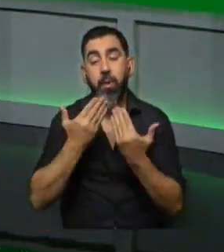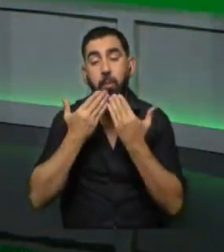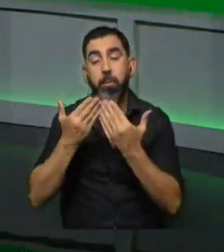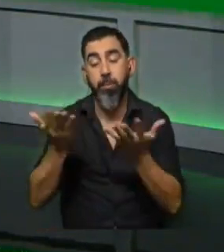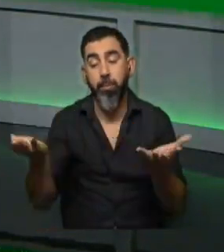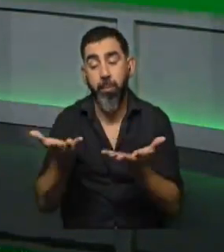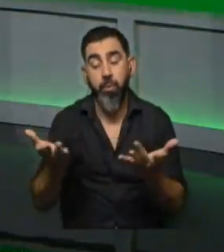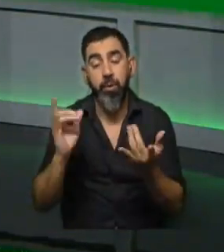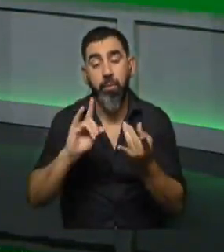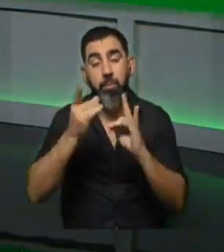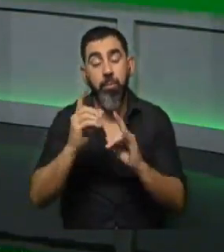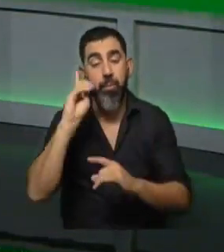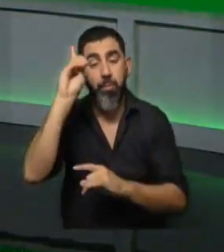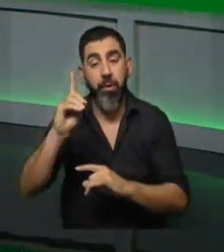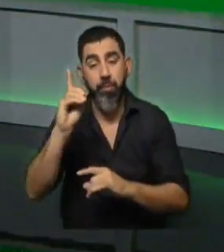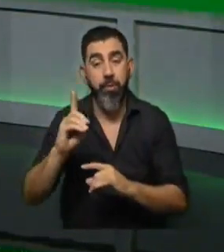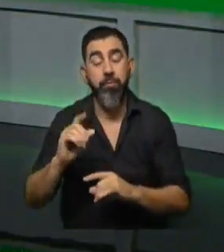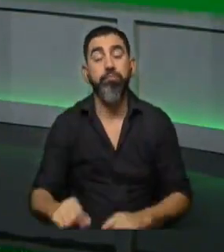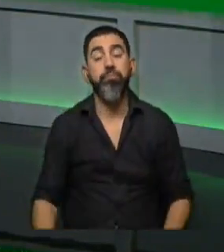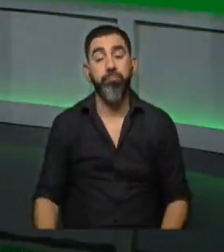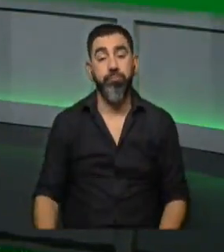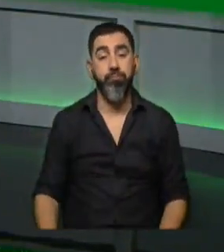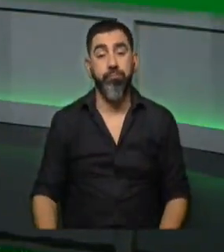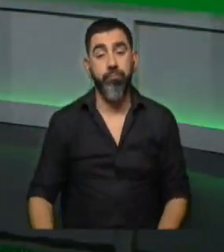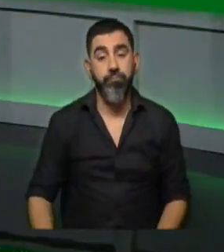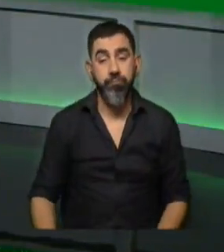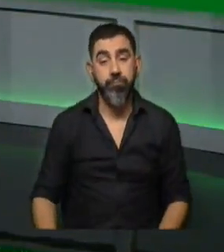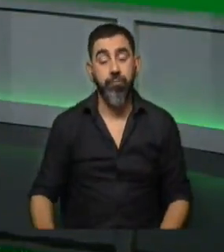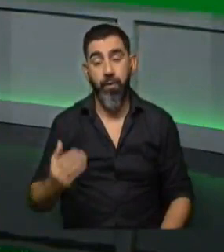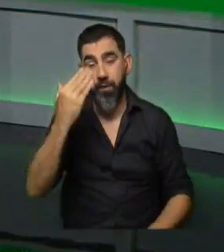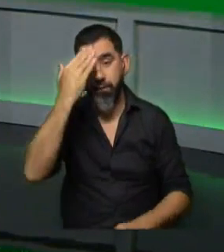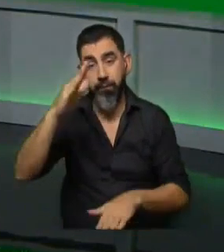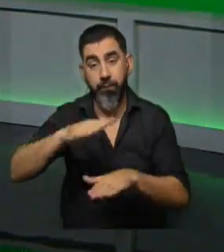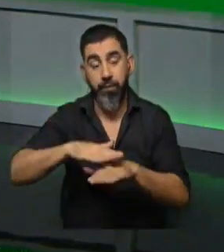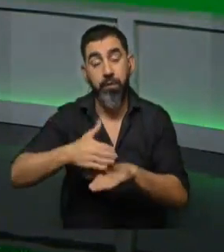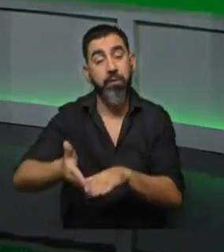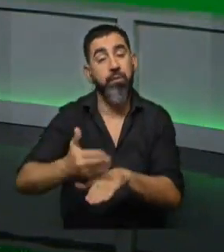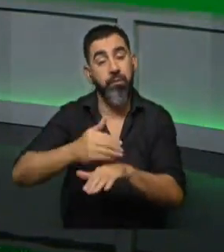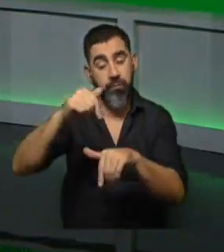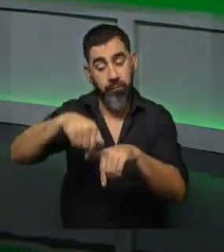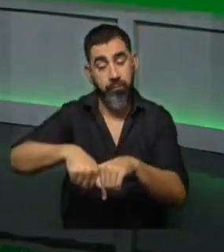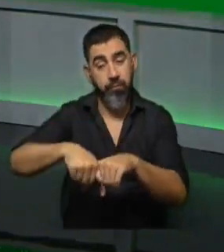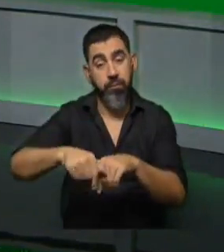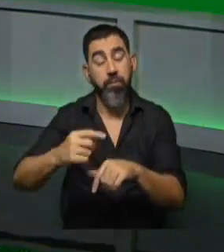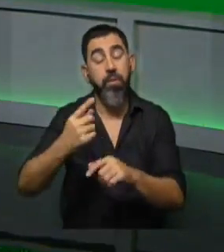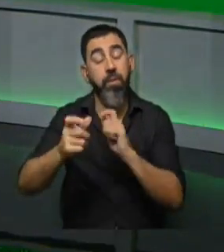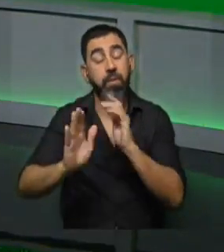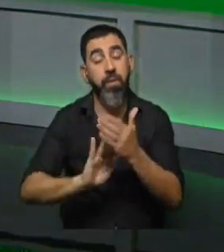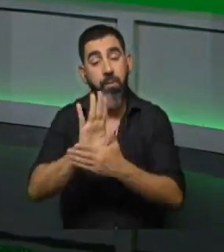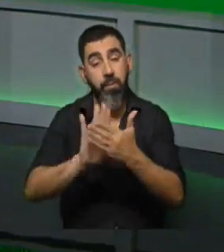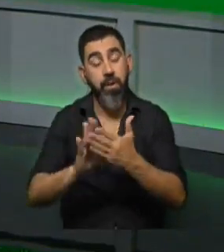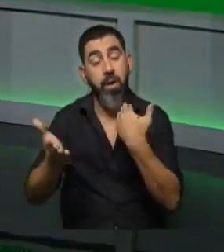se está desarrollando hasta ahora en el ministro de ambiente y también a las autoridades de oce por parte del frente amplio y más temprano aquí en mbd noticias primera edición